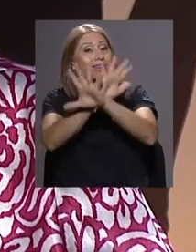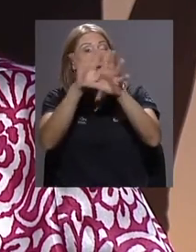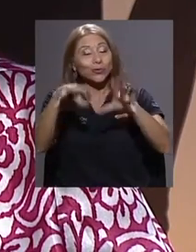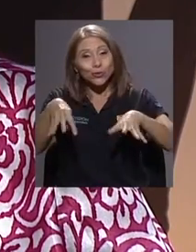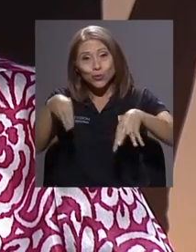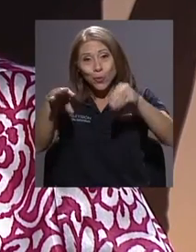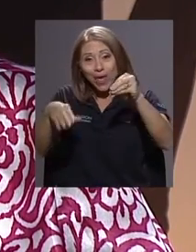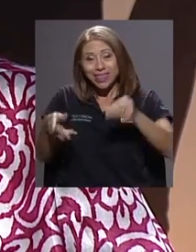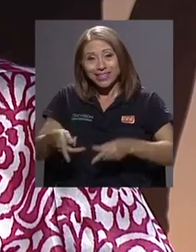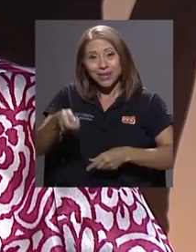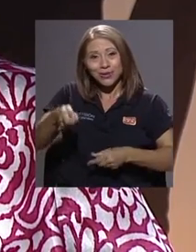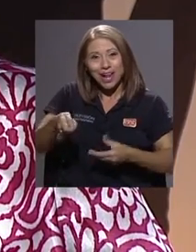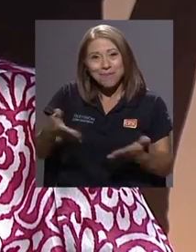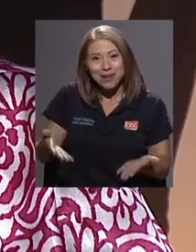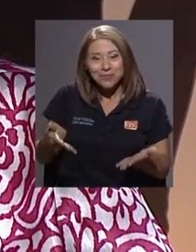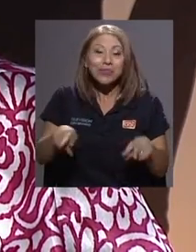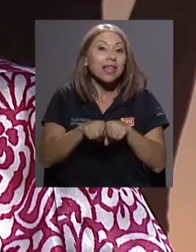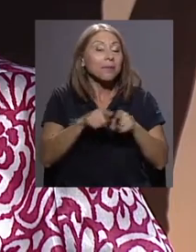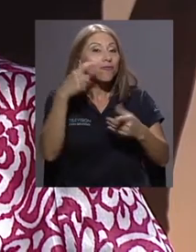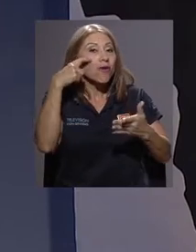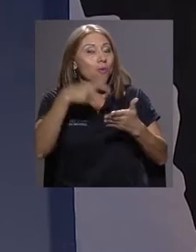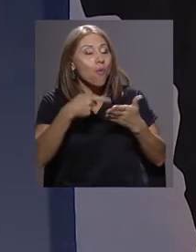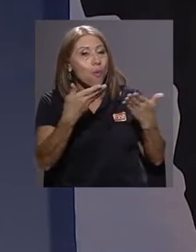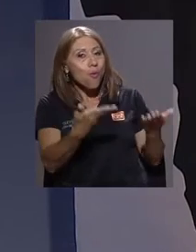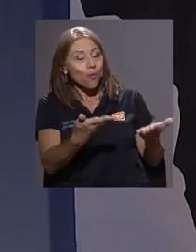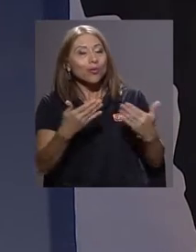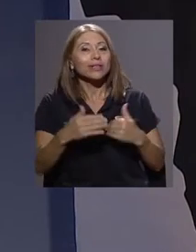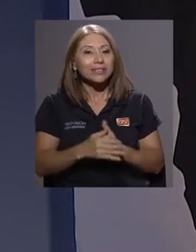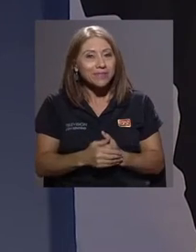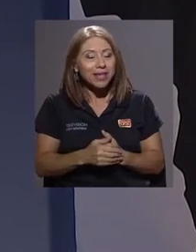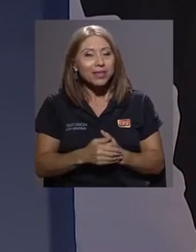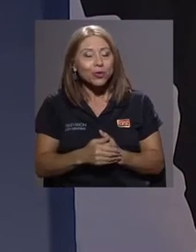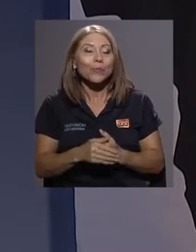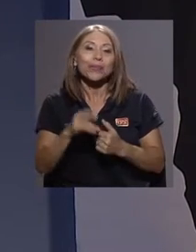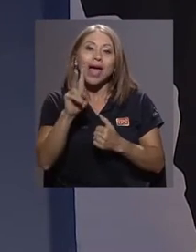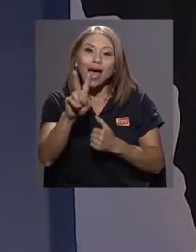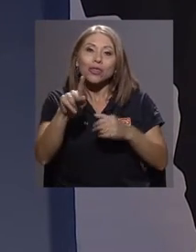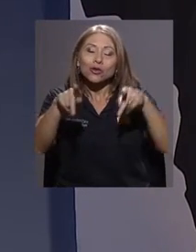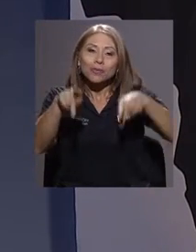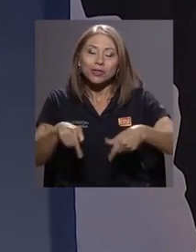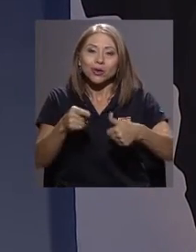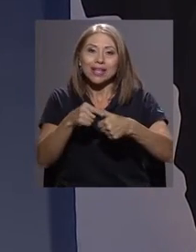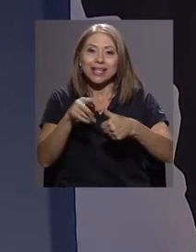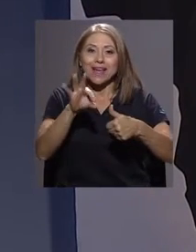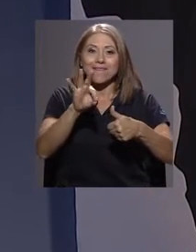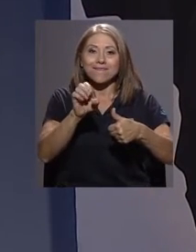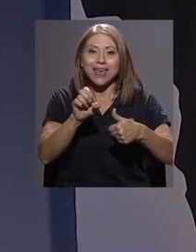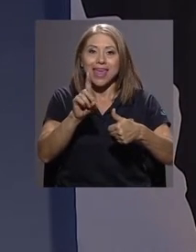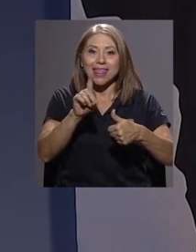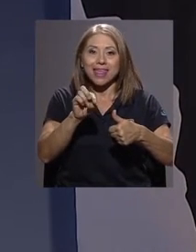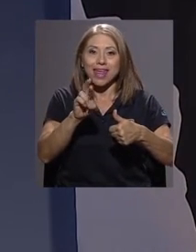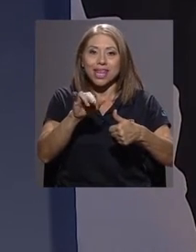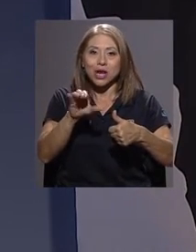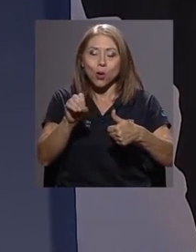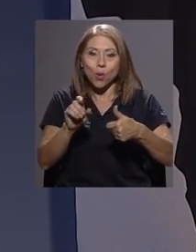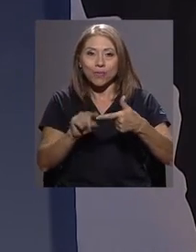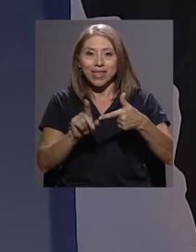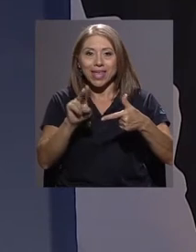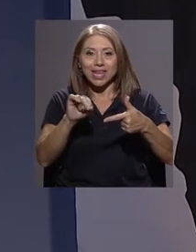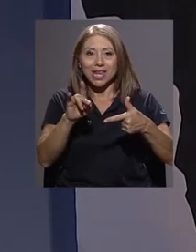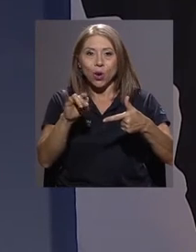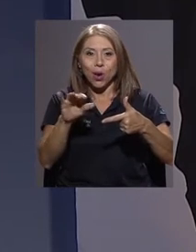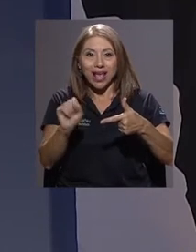quisiera también hacerle un reconocimiento por supuesto a dos personas a federico y a nicolás que también están en el texto y son coautores